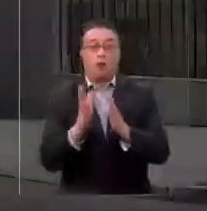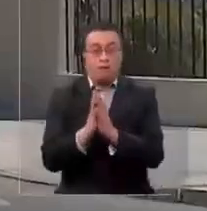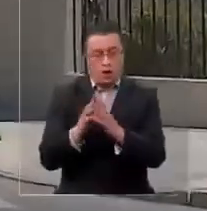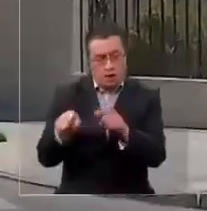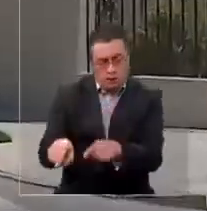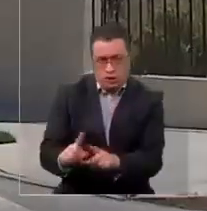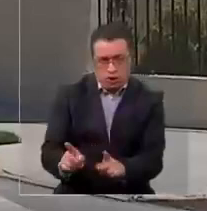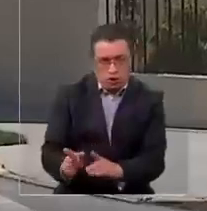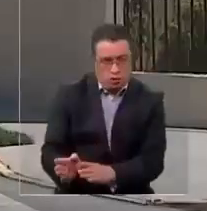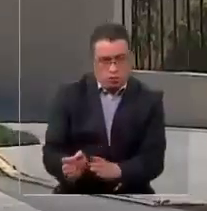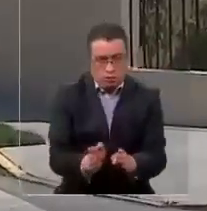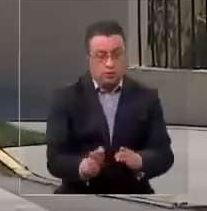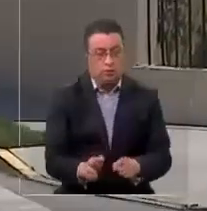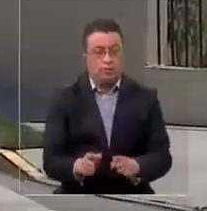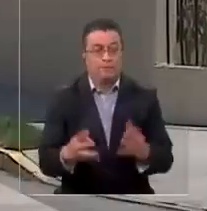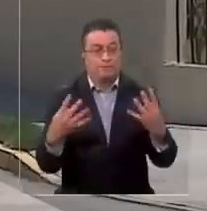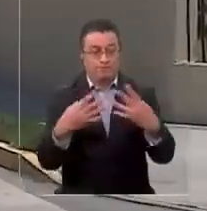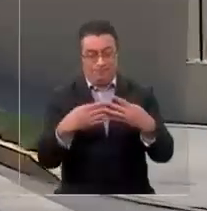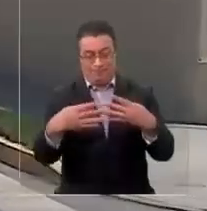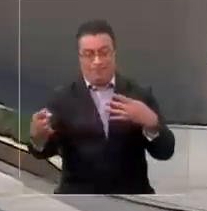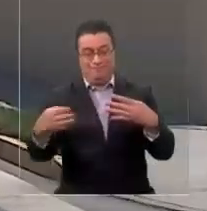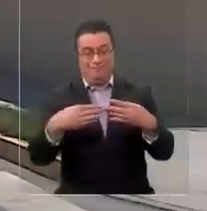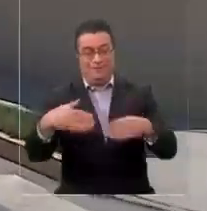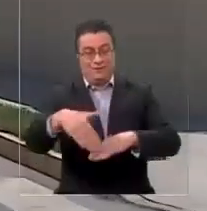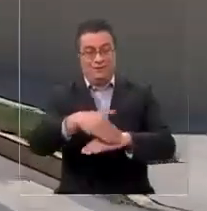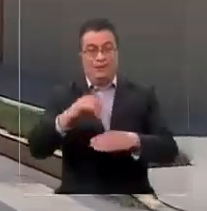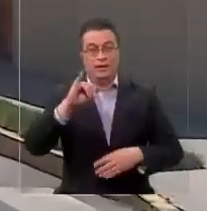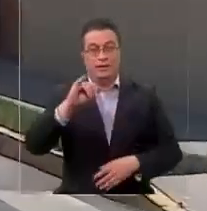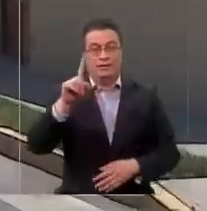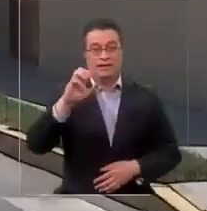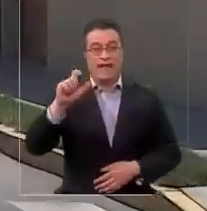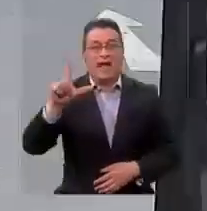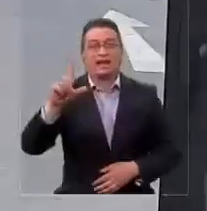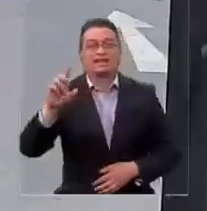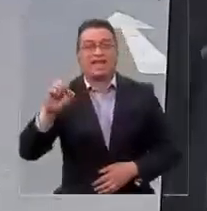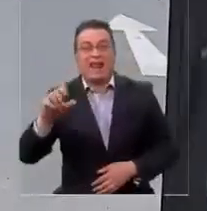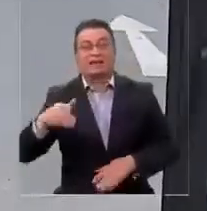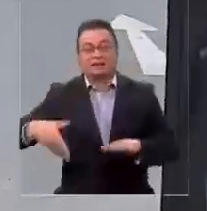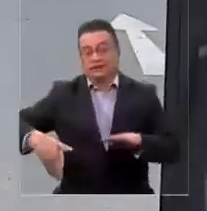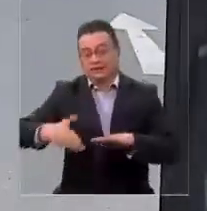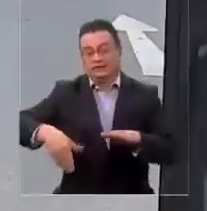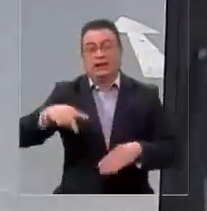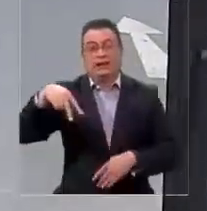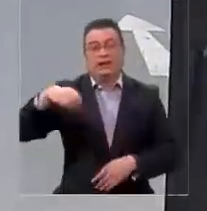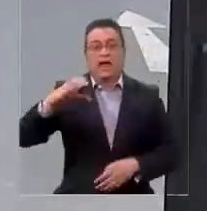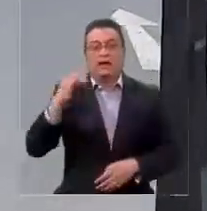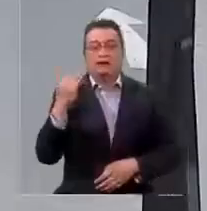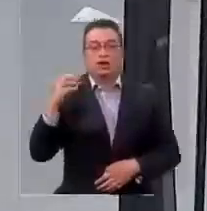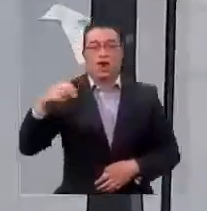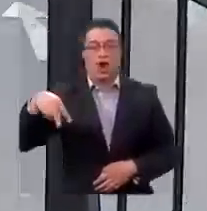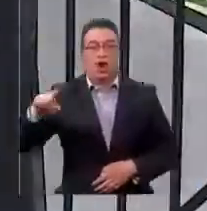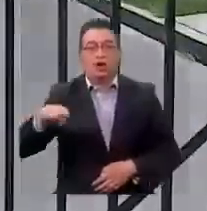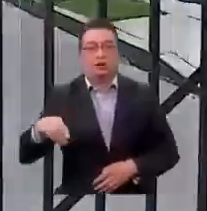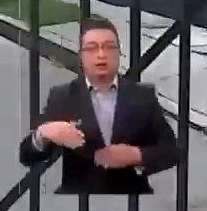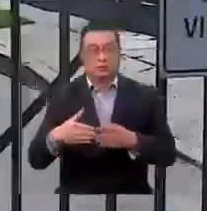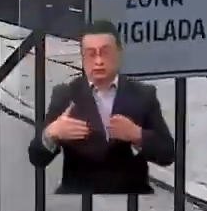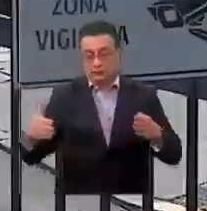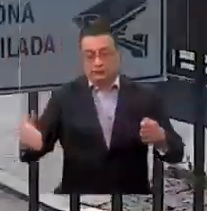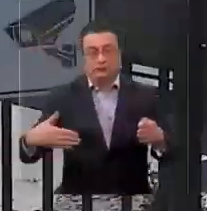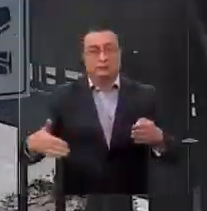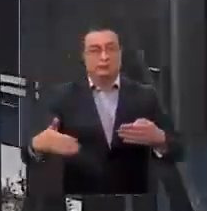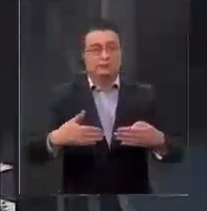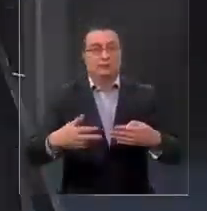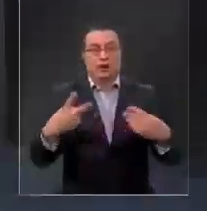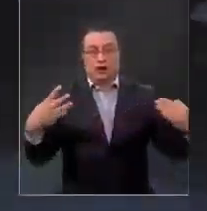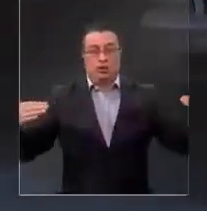no. Este portón eléctrico está instalado en la intersección de Isla Salas con Avenida Las Naciones, en todo el ancho de la calzada, en una calle